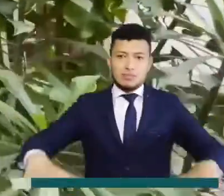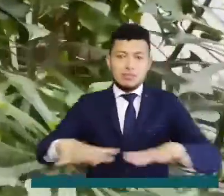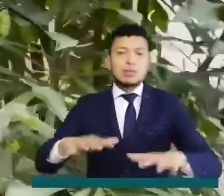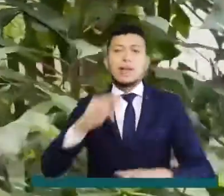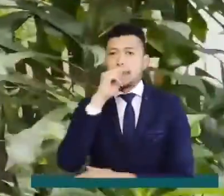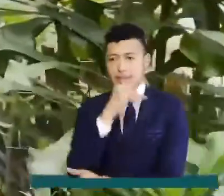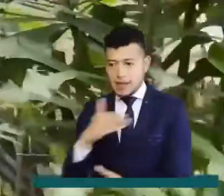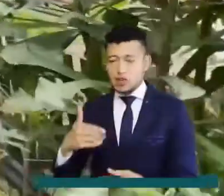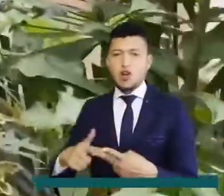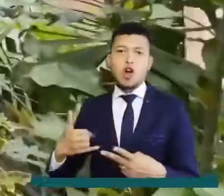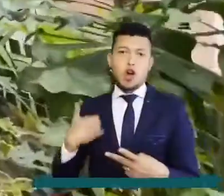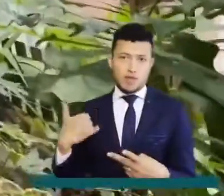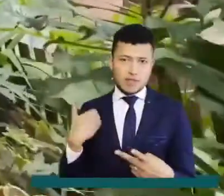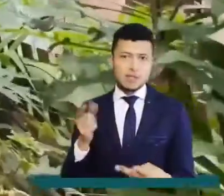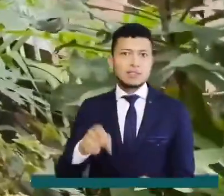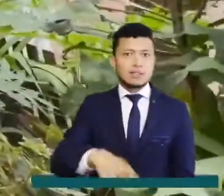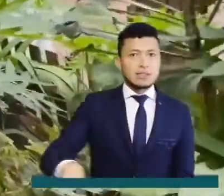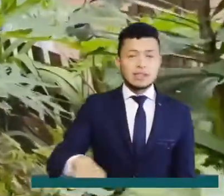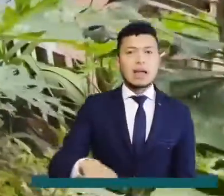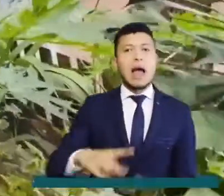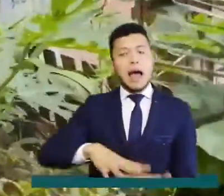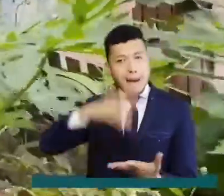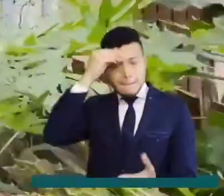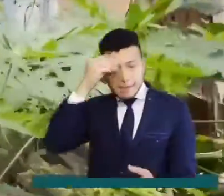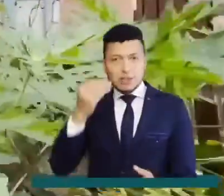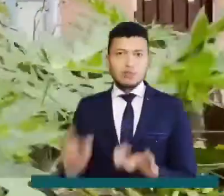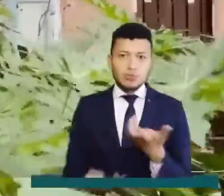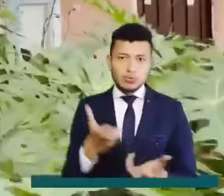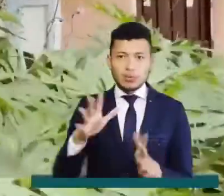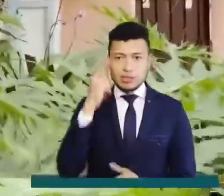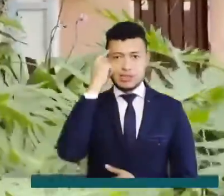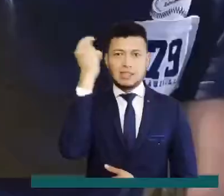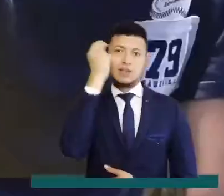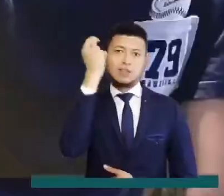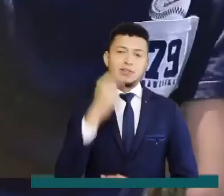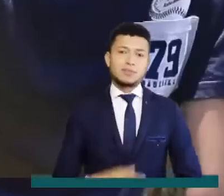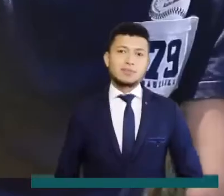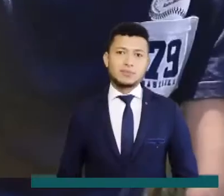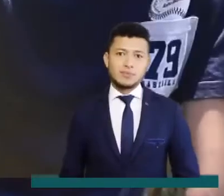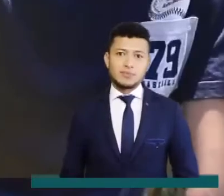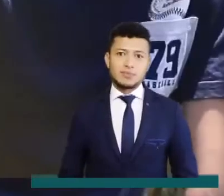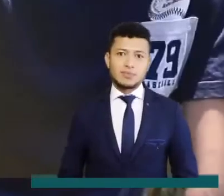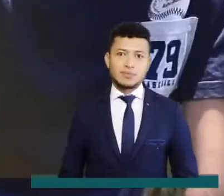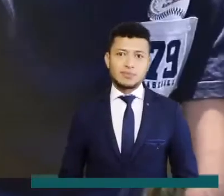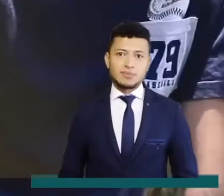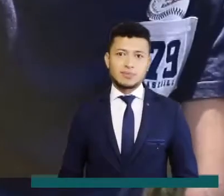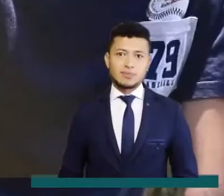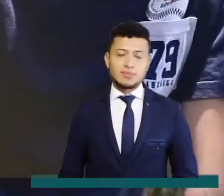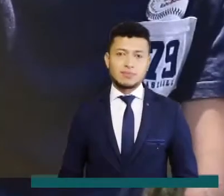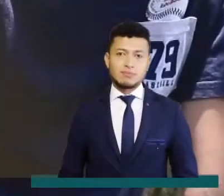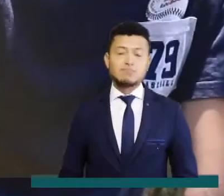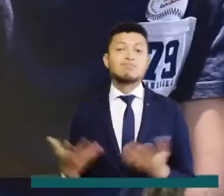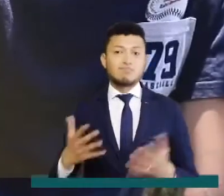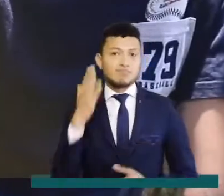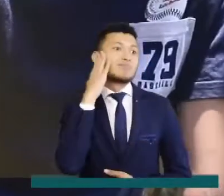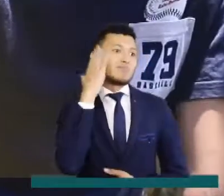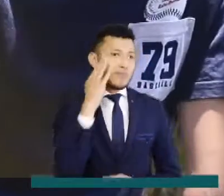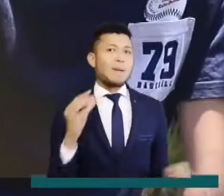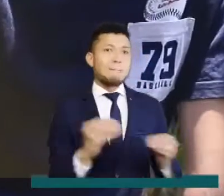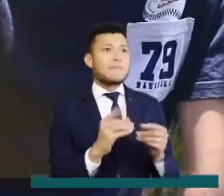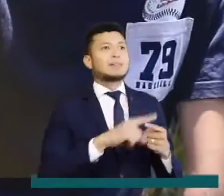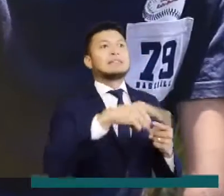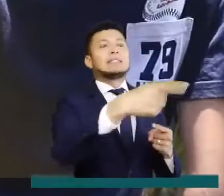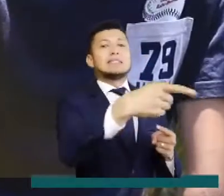da necesita a los niños y jóvenes para aprender más sobre la cocina llanera y danza que o sea que para más adelante